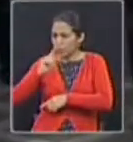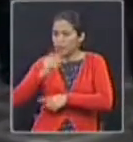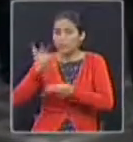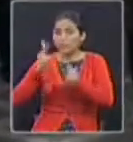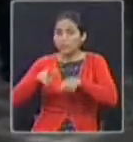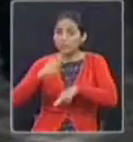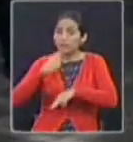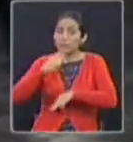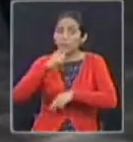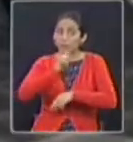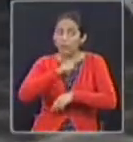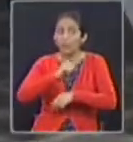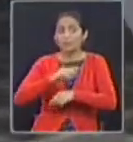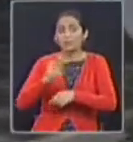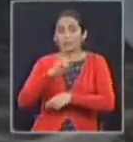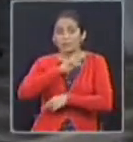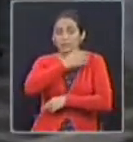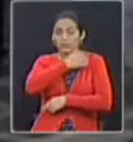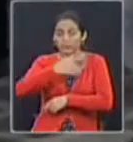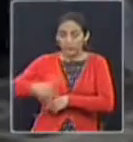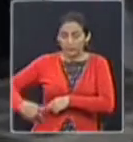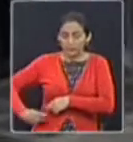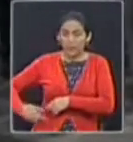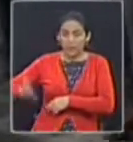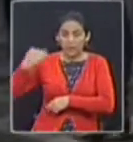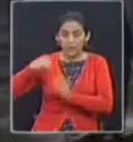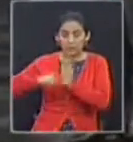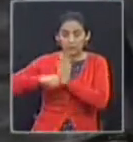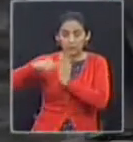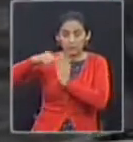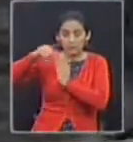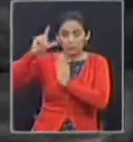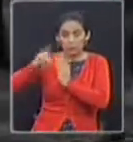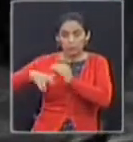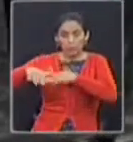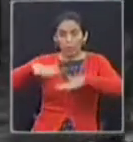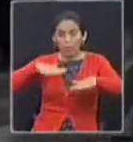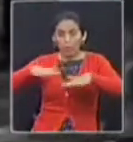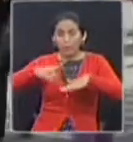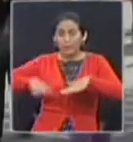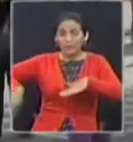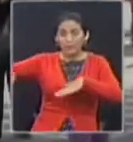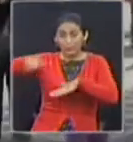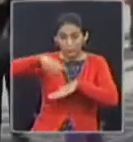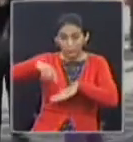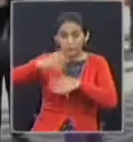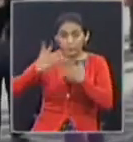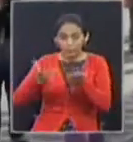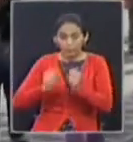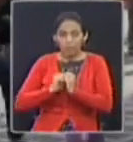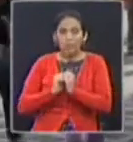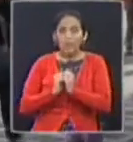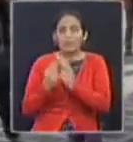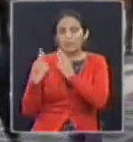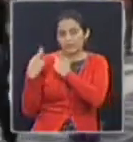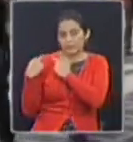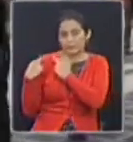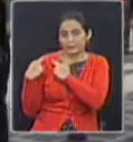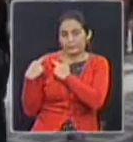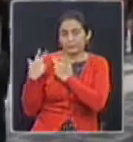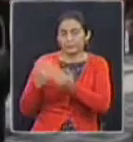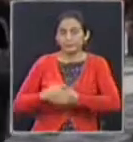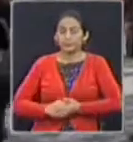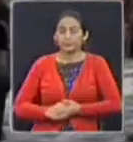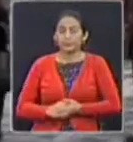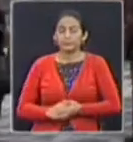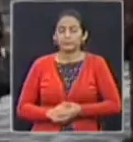vicepresidente porque él en el 2012 como ministro coordinador de sectores estratégicos hacía parte del organismo